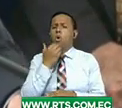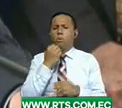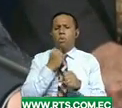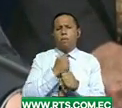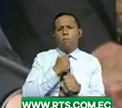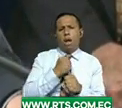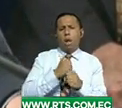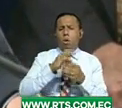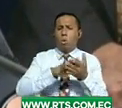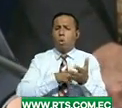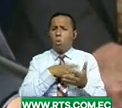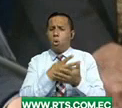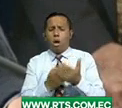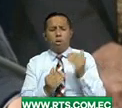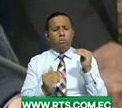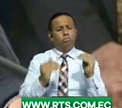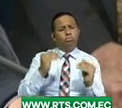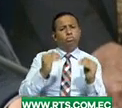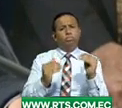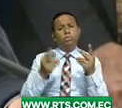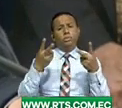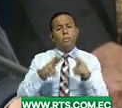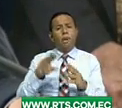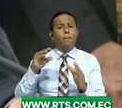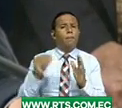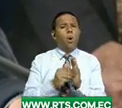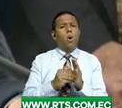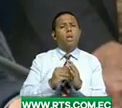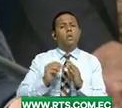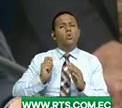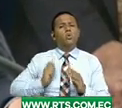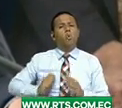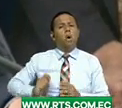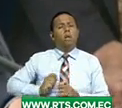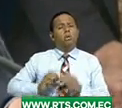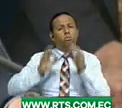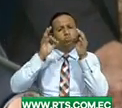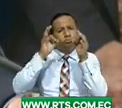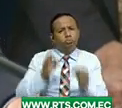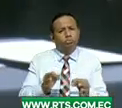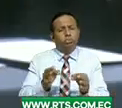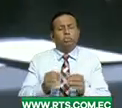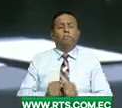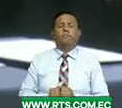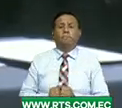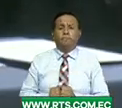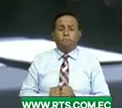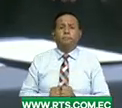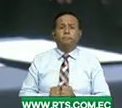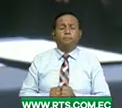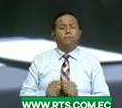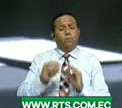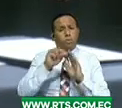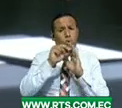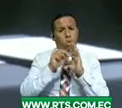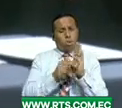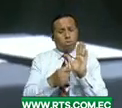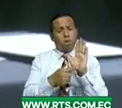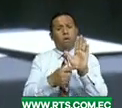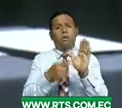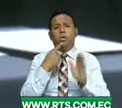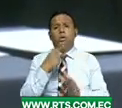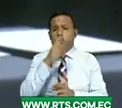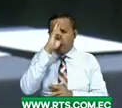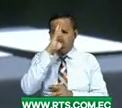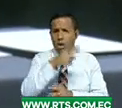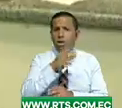y estableciendo una remuneración justa como tiene que ser. La normativa también reconoce los derechos y los riesgos que